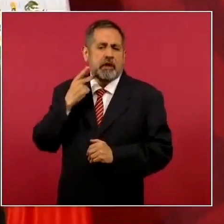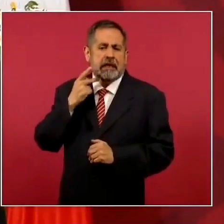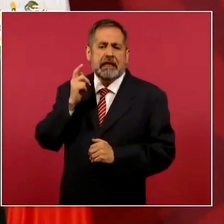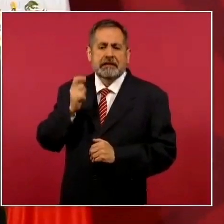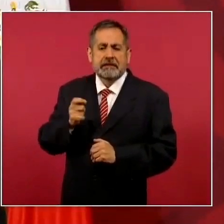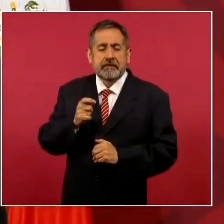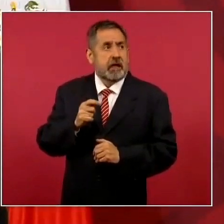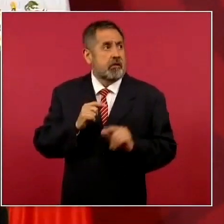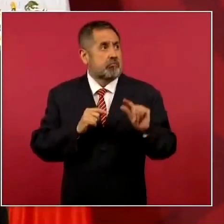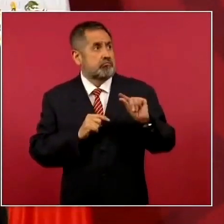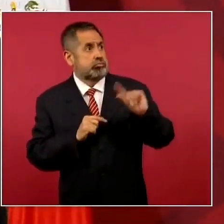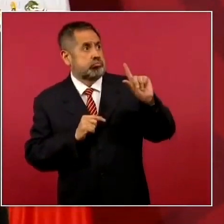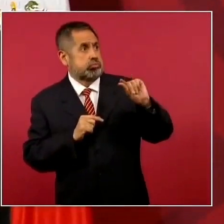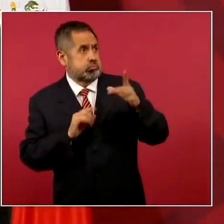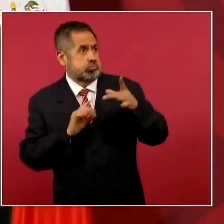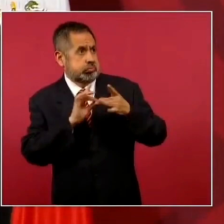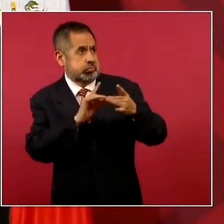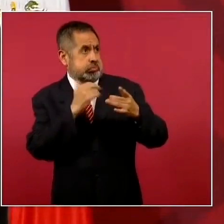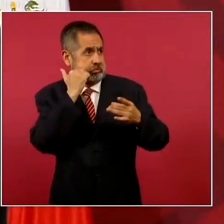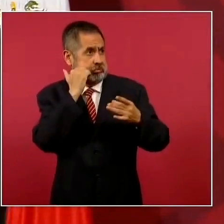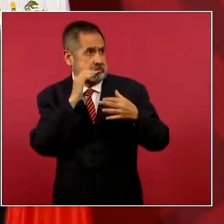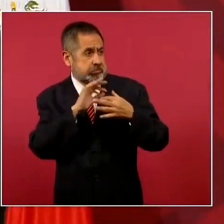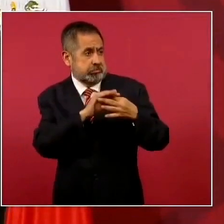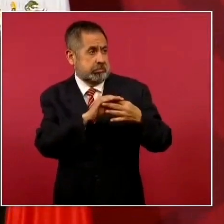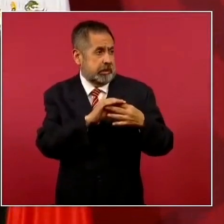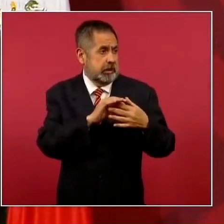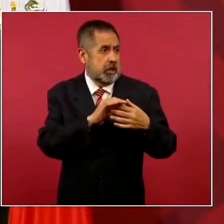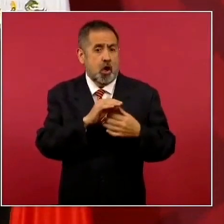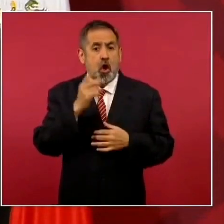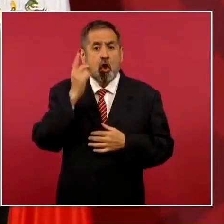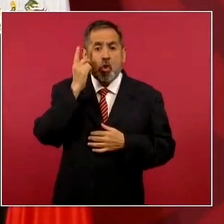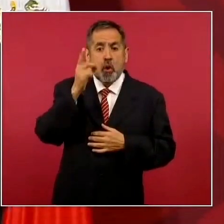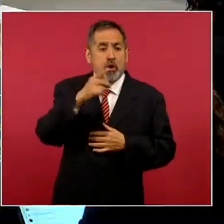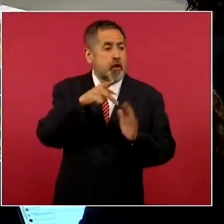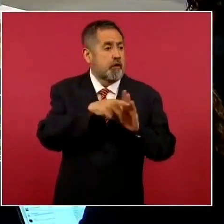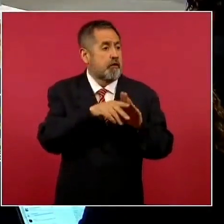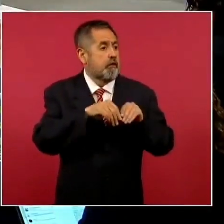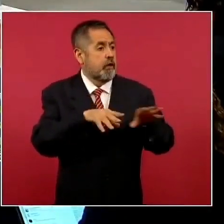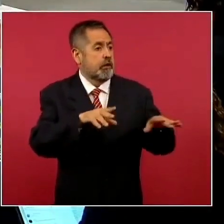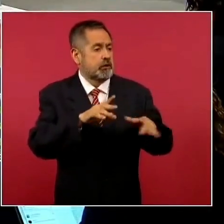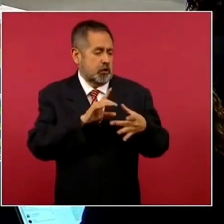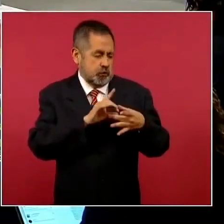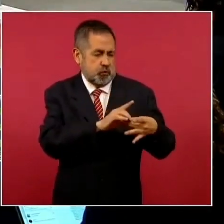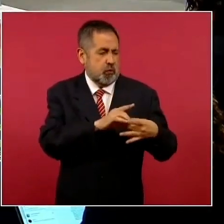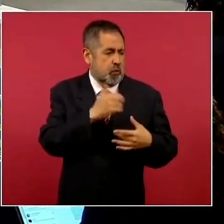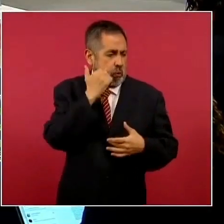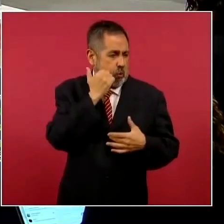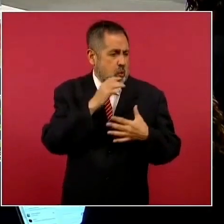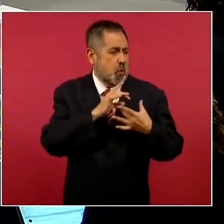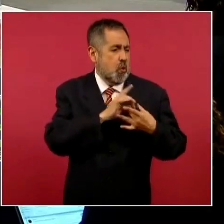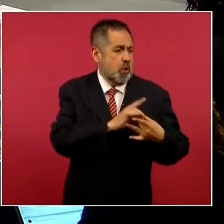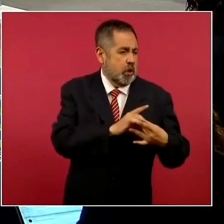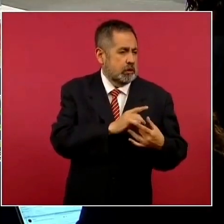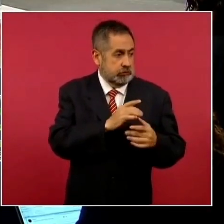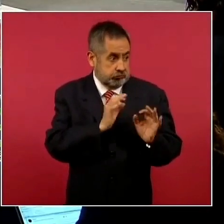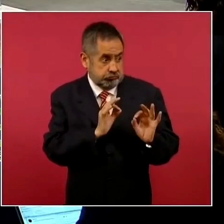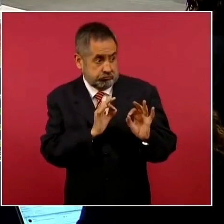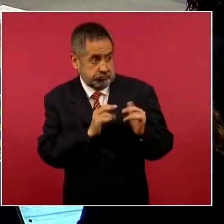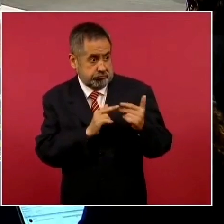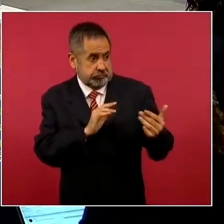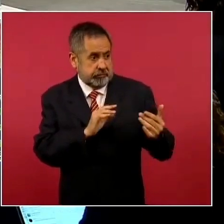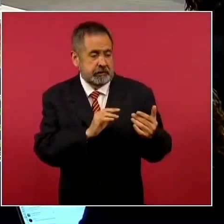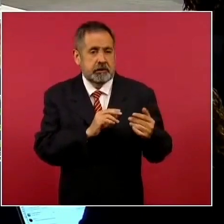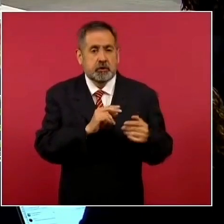potentados, es estar bien con los dueños de los medios de información, es estar bien con